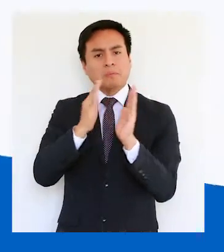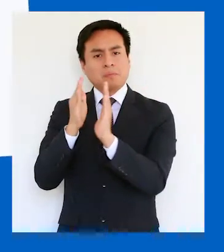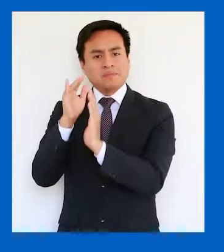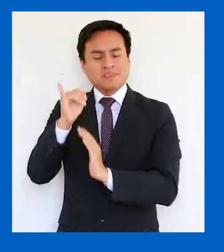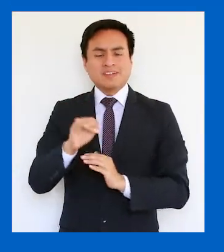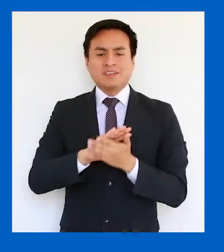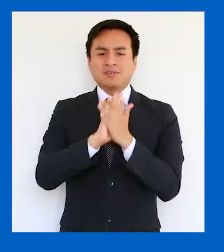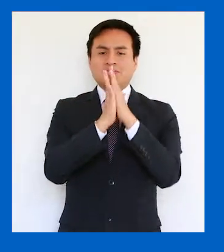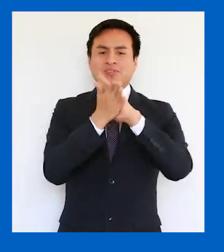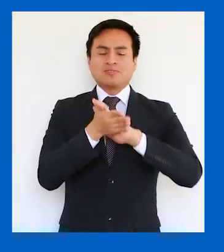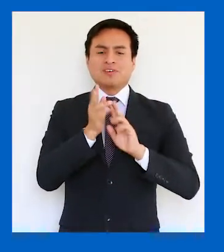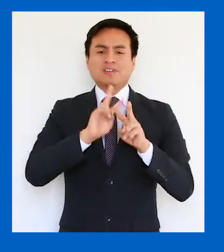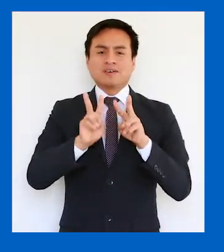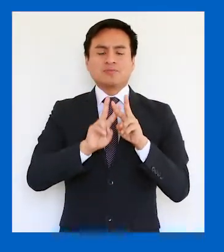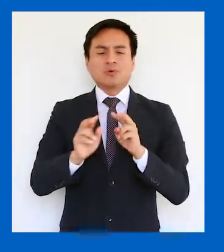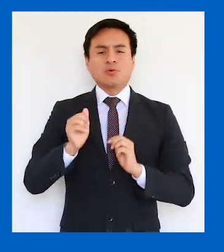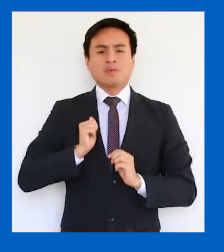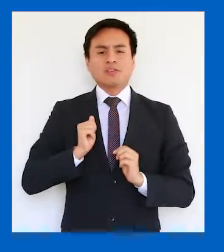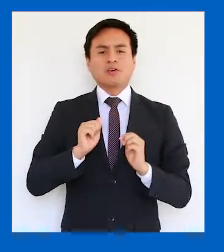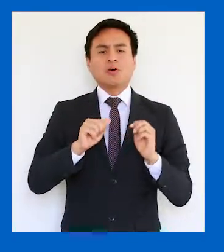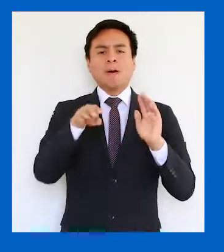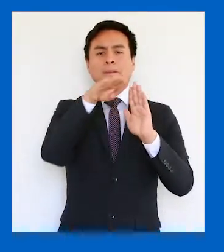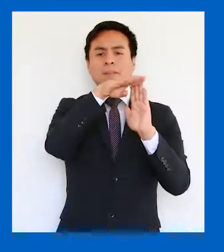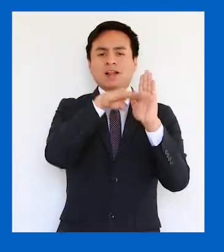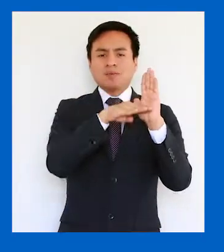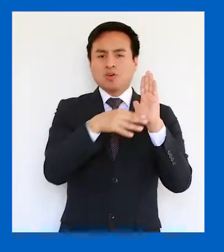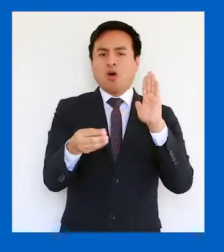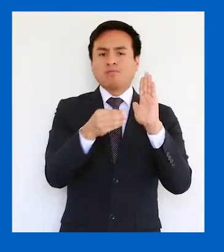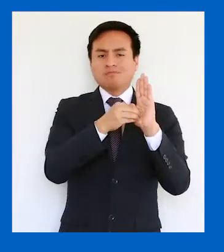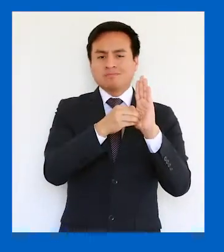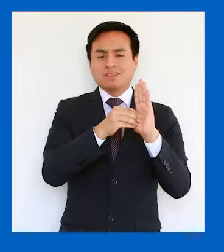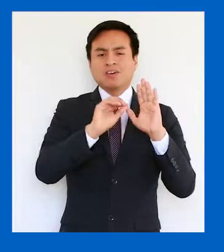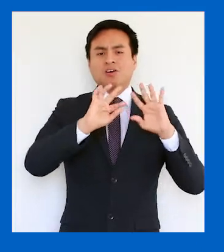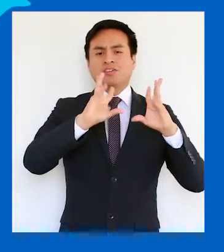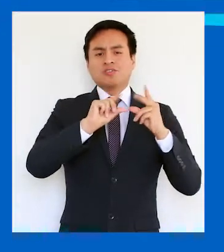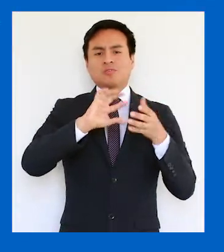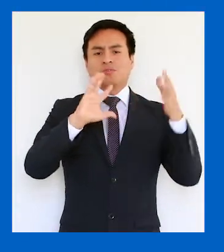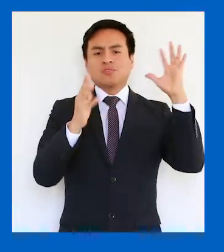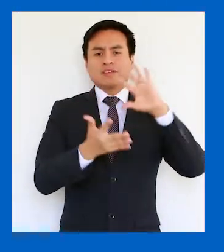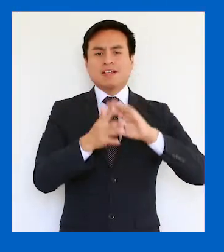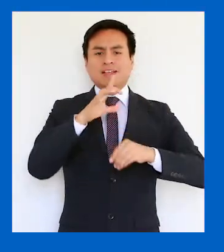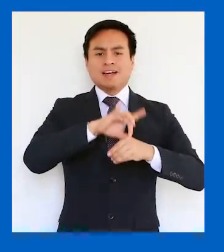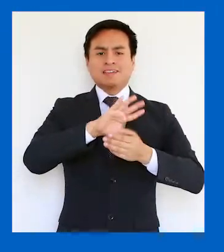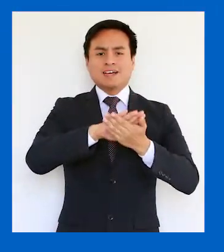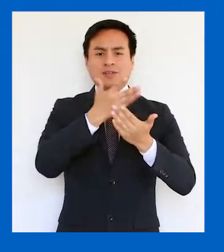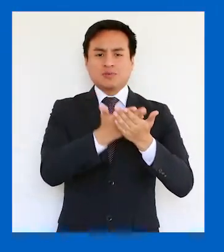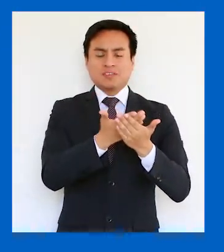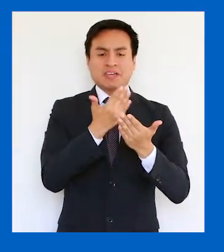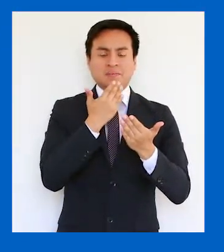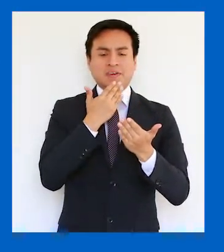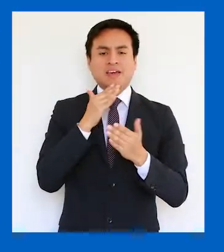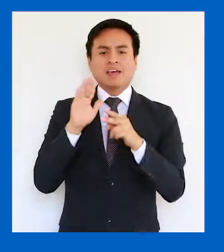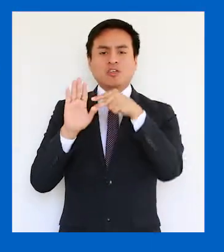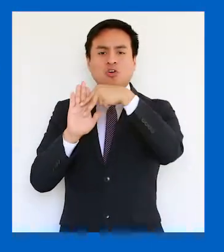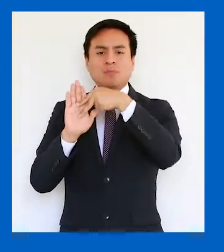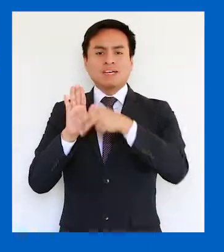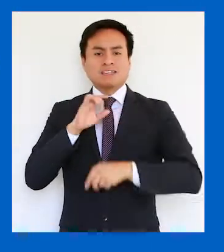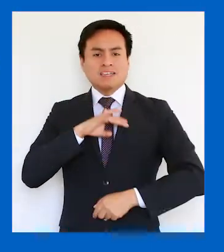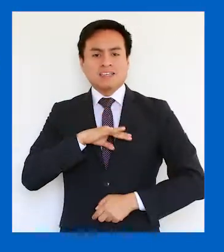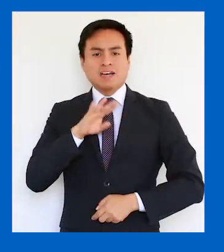Todo esto lo realizamos cumpliendo los parámetros establecidos por la Organización Mundial de la Salud, los que se recogen en la norma